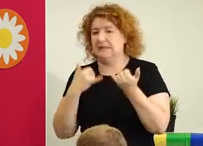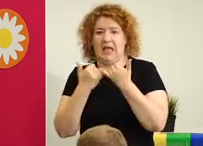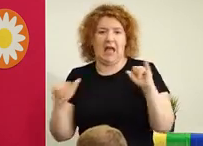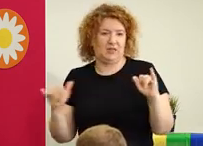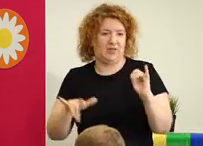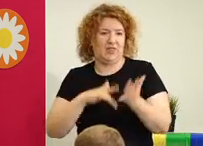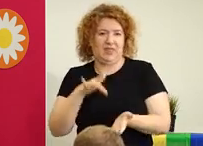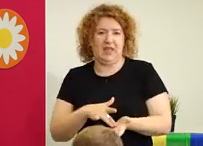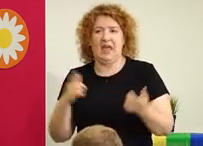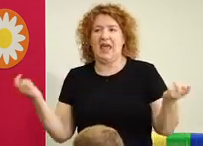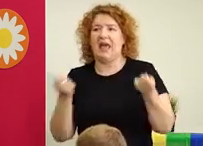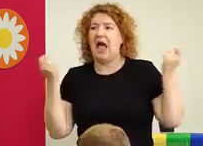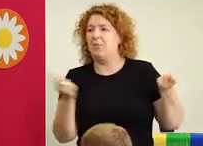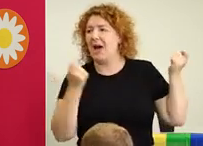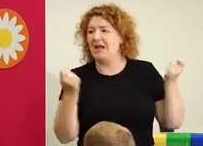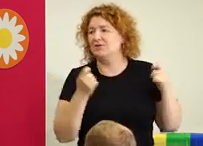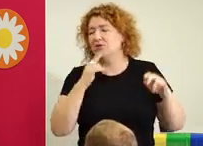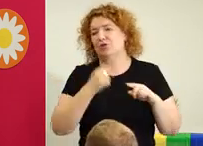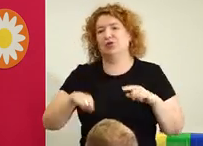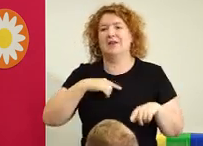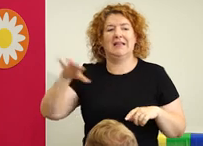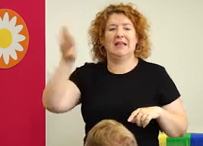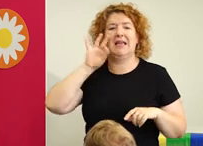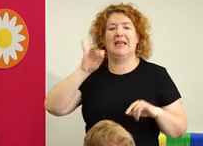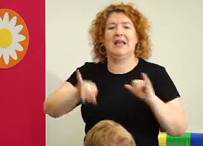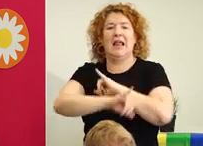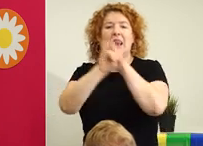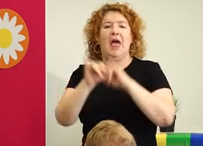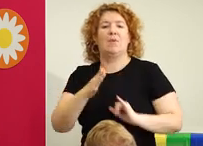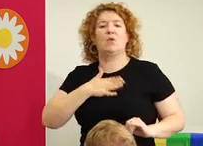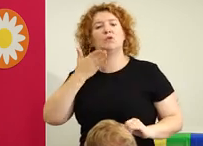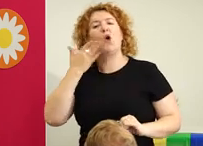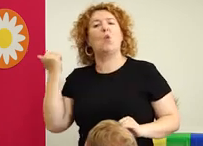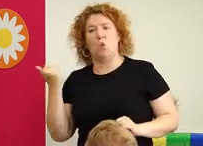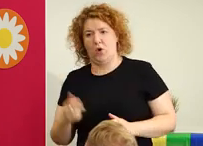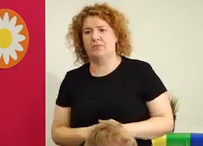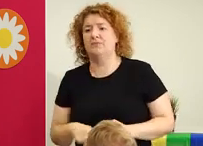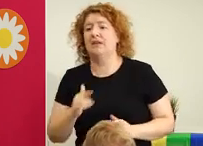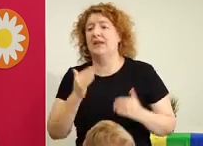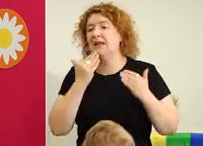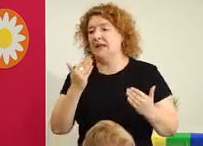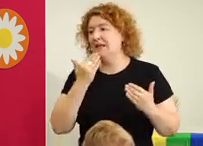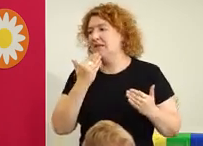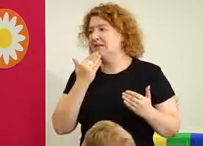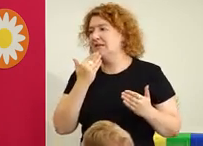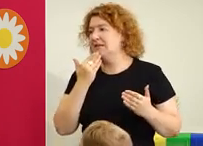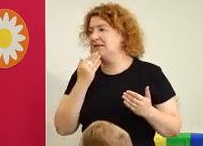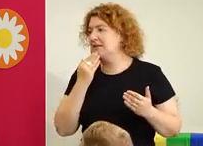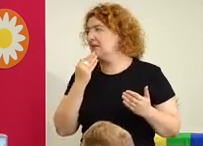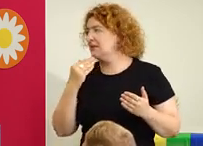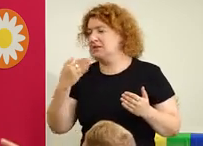y esta campaña. El lema que hemos elegido es La Paz, Nuestro Orgullo. Quiero darle especialmente las gracias, bueno, a Baque, que estaba